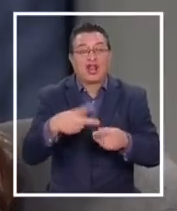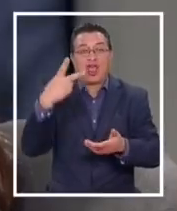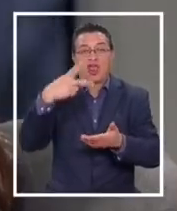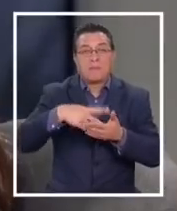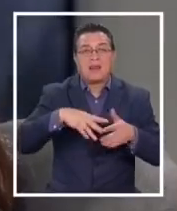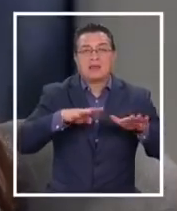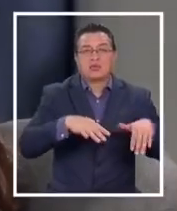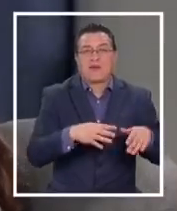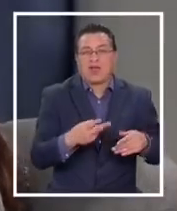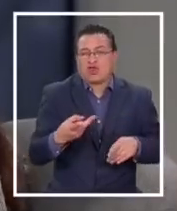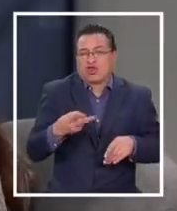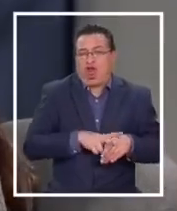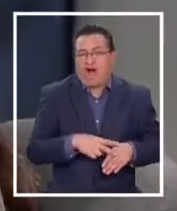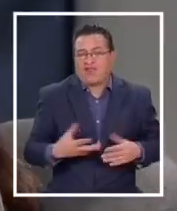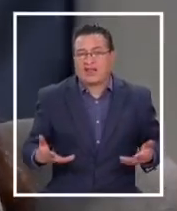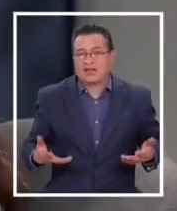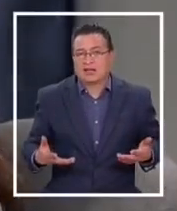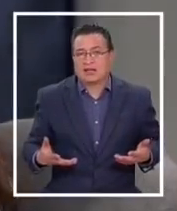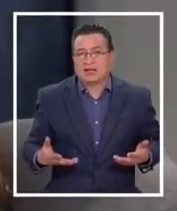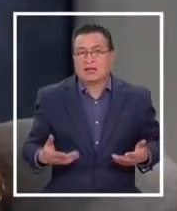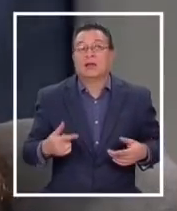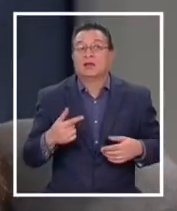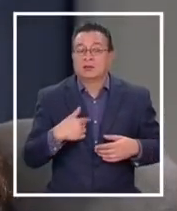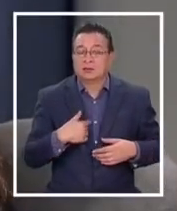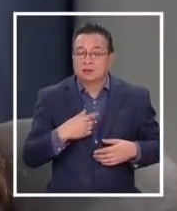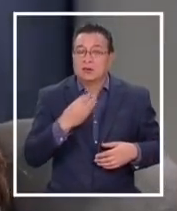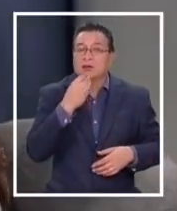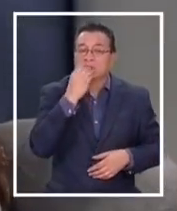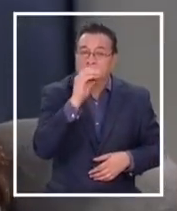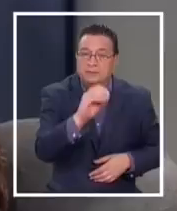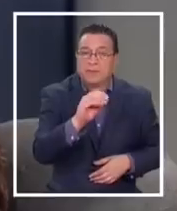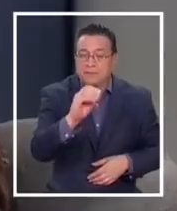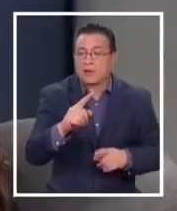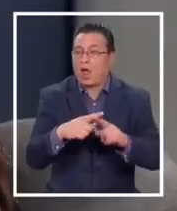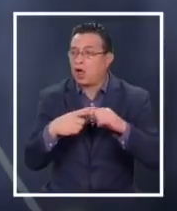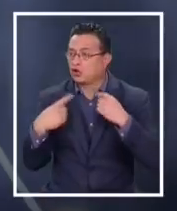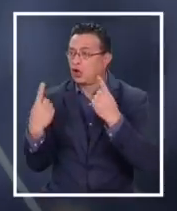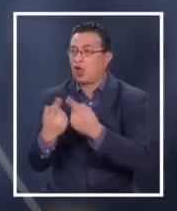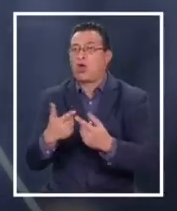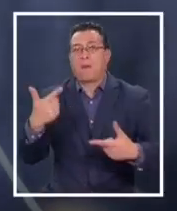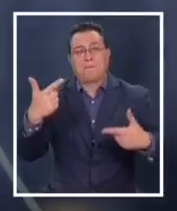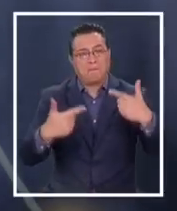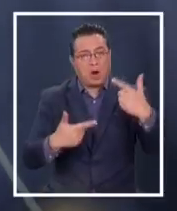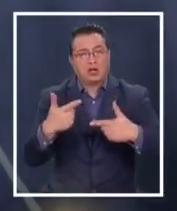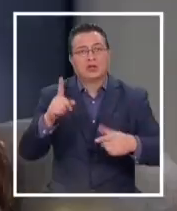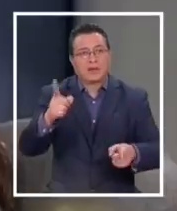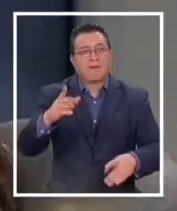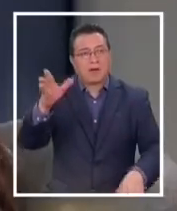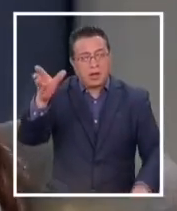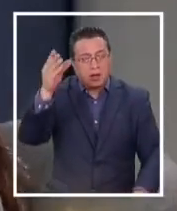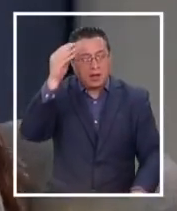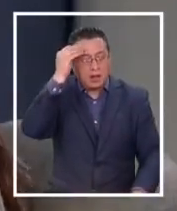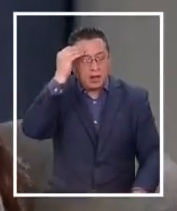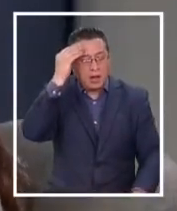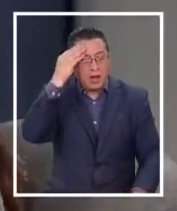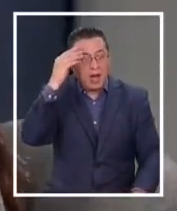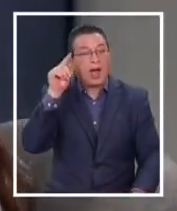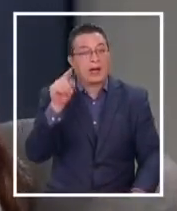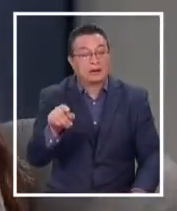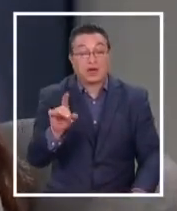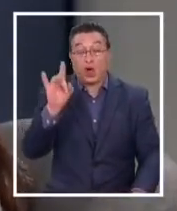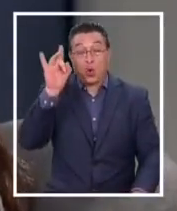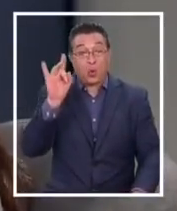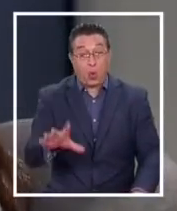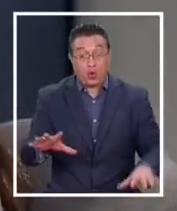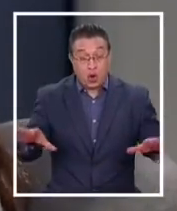2019. Entonces, yo lo que invito en el fondo a todas las fuerzas políticas a considerar es que este no es el